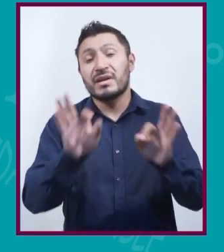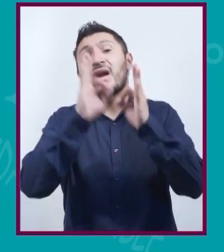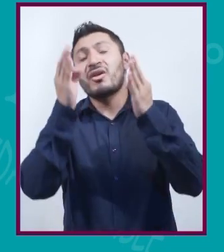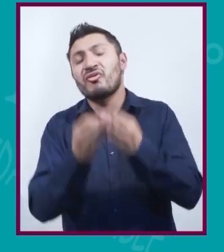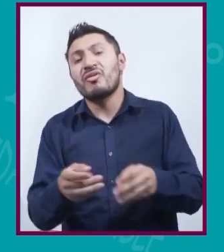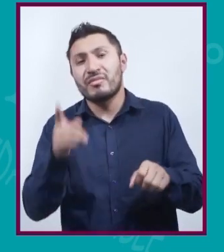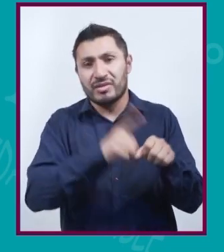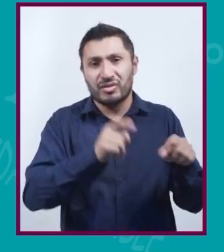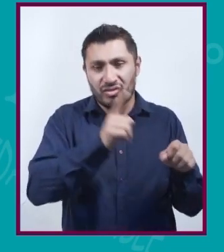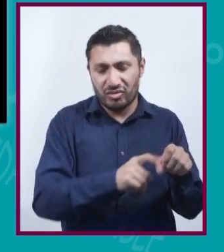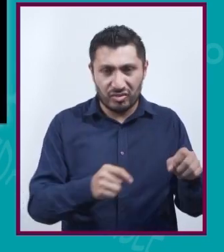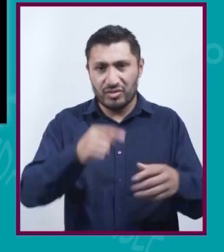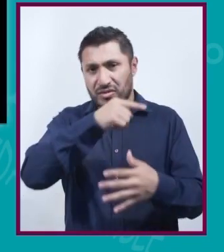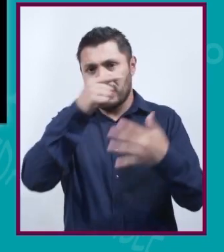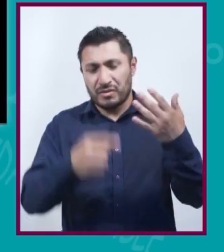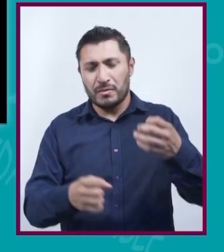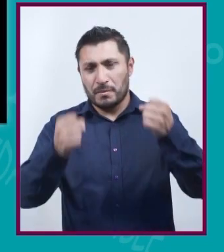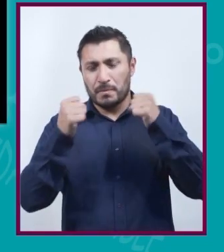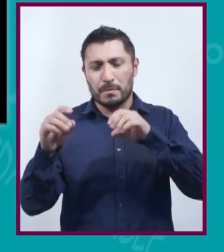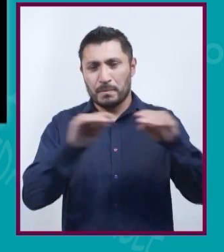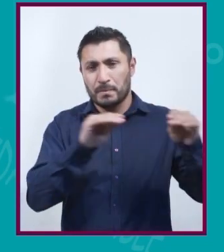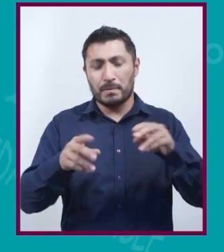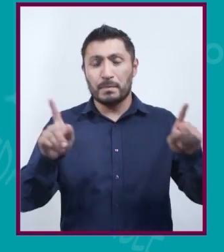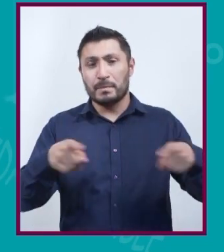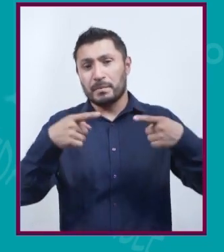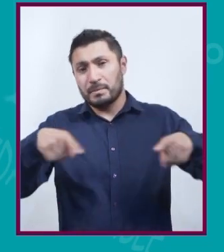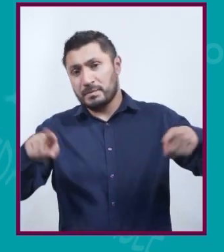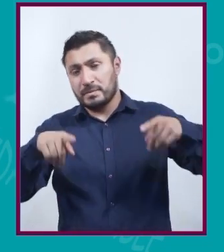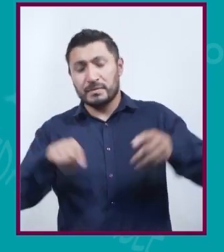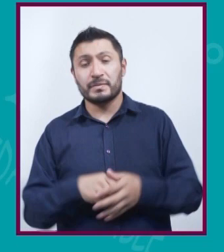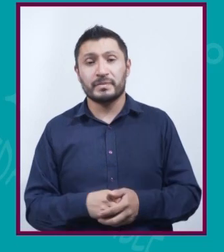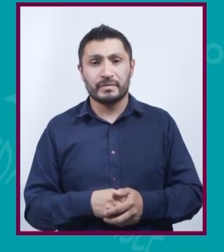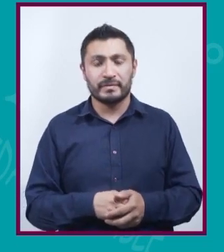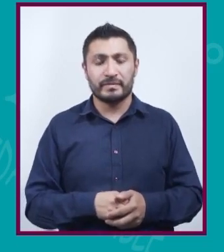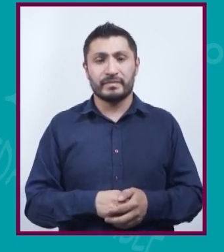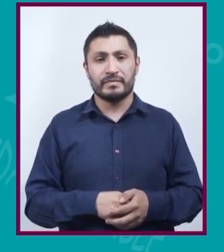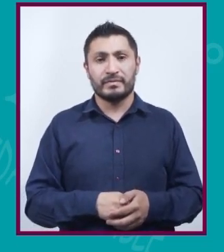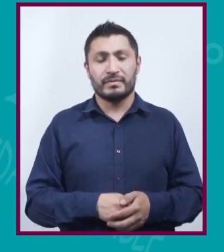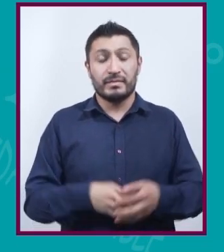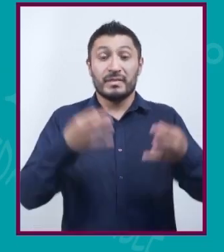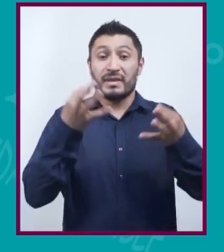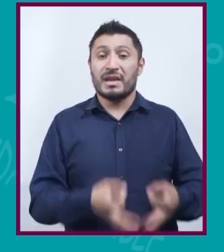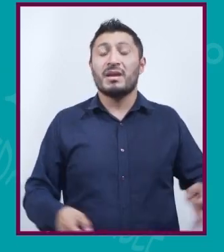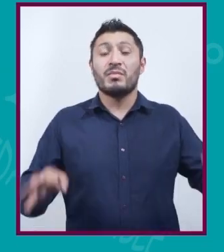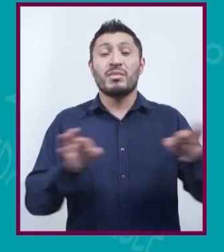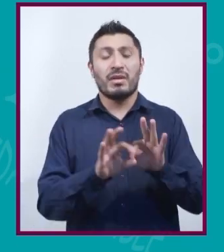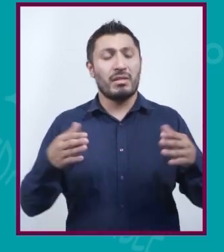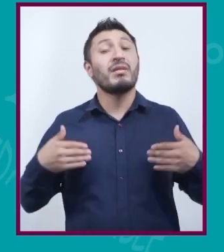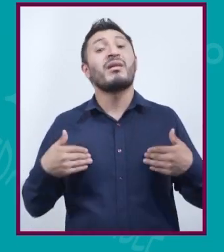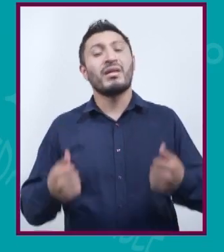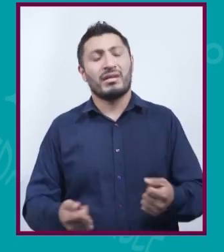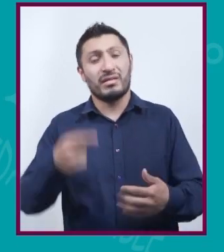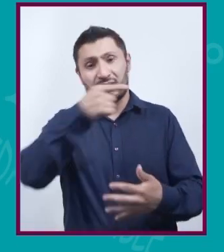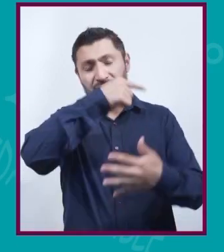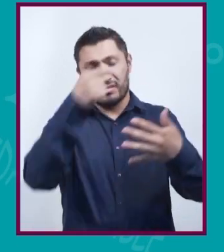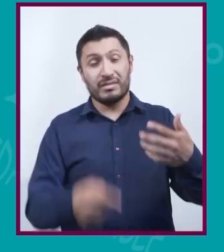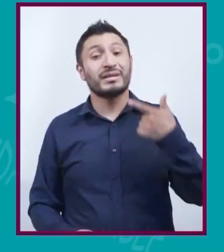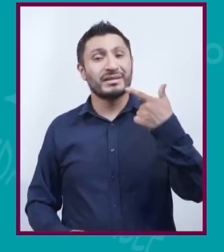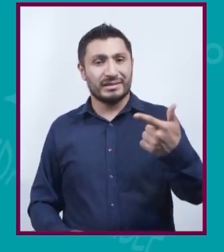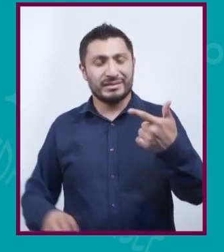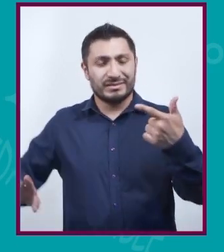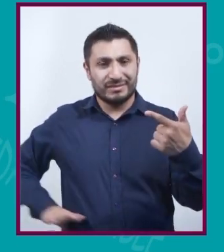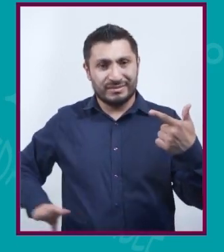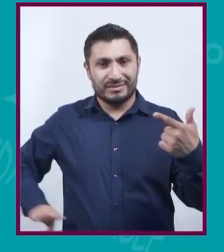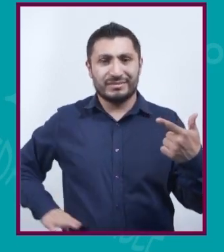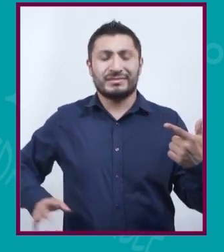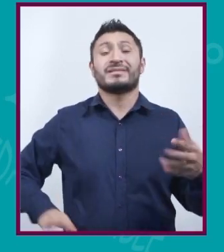el espacio, las líneas, las formas, el tono, el color, el movimiento y el ritmo. Es imprescindible entender que